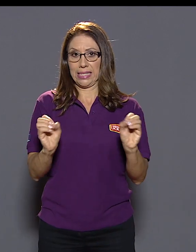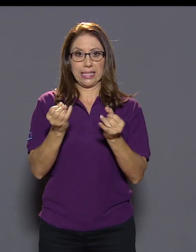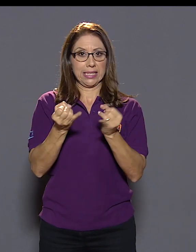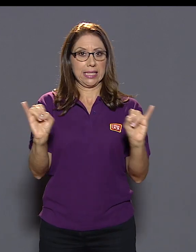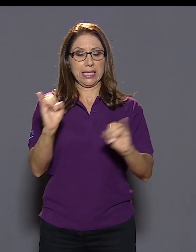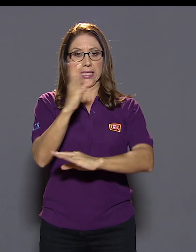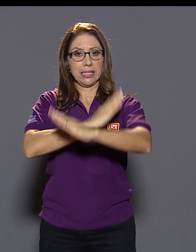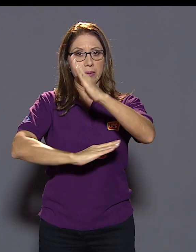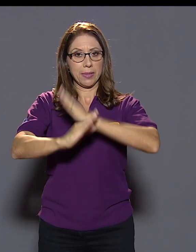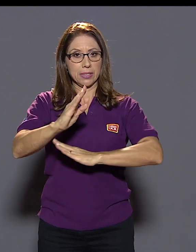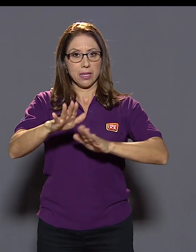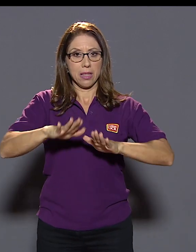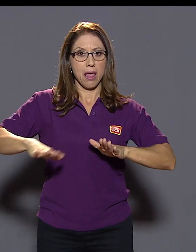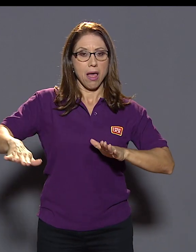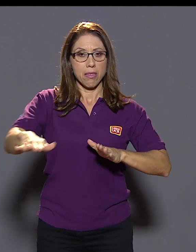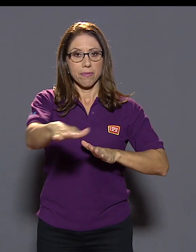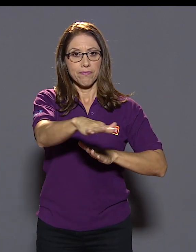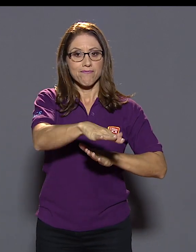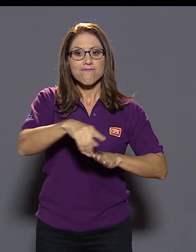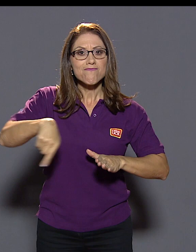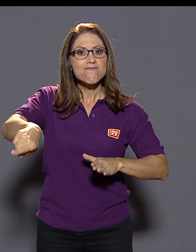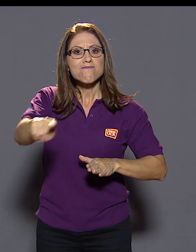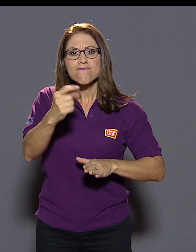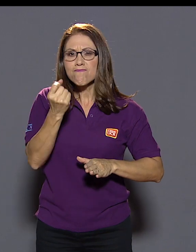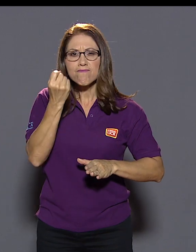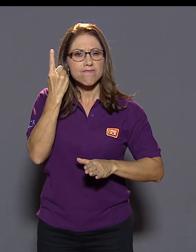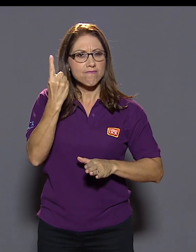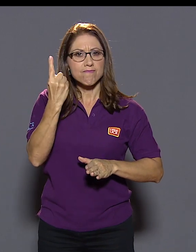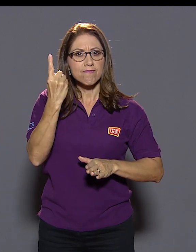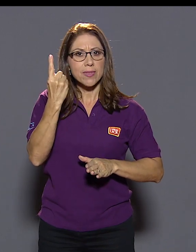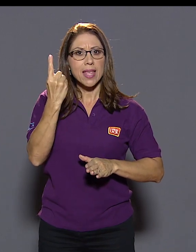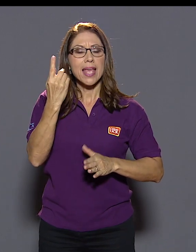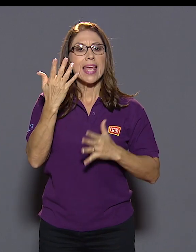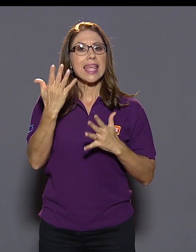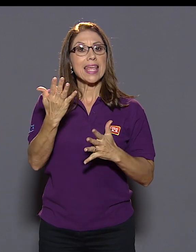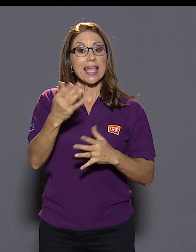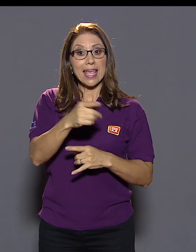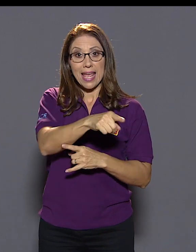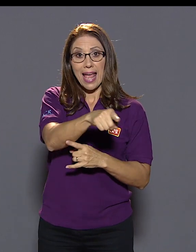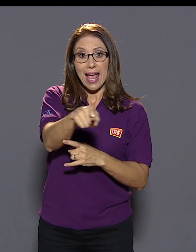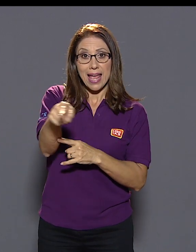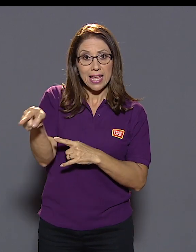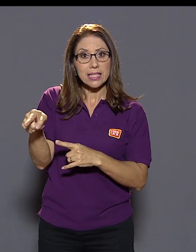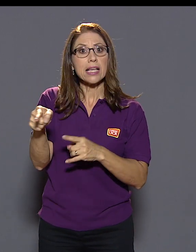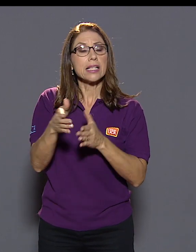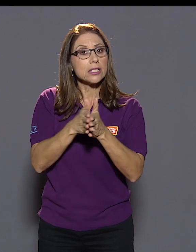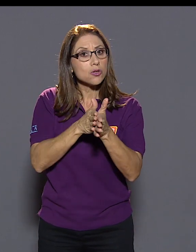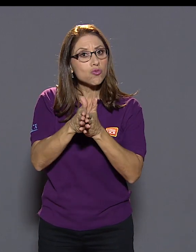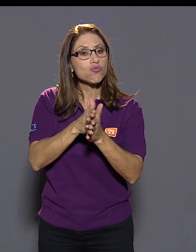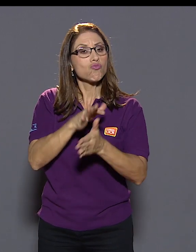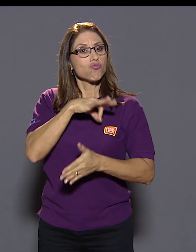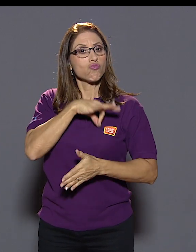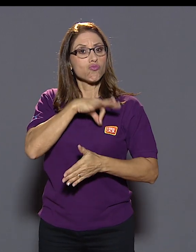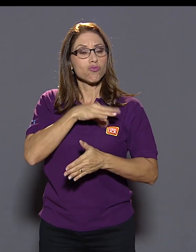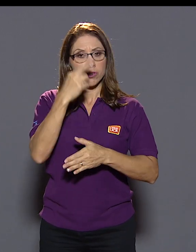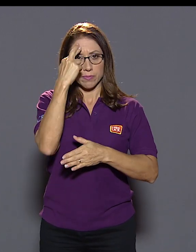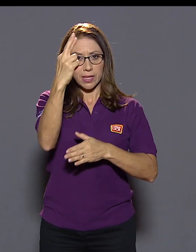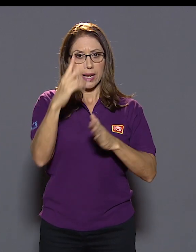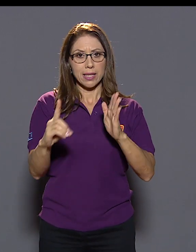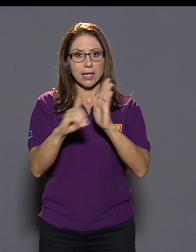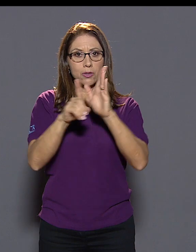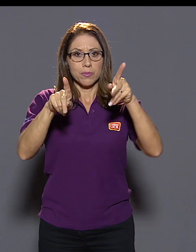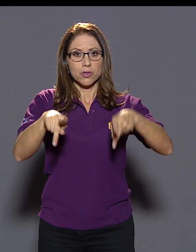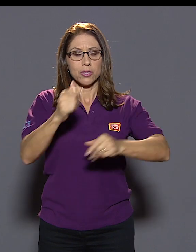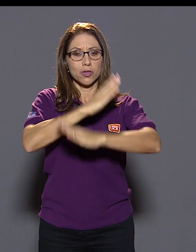en la sociedad no han entendido que les es útil respetar los derechos de las personas con